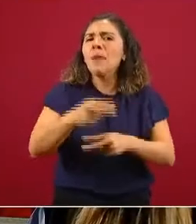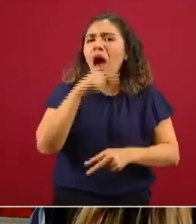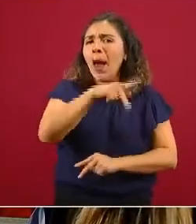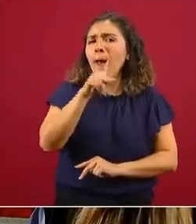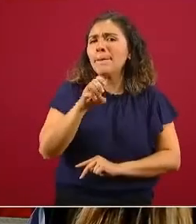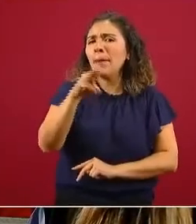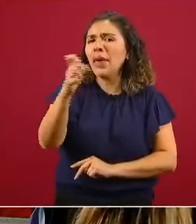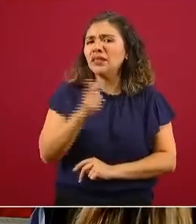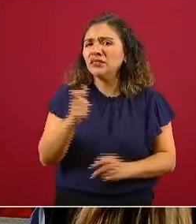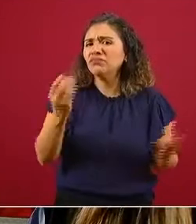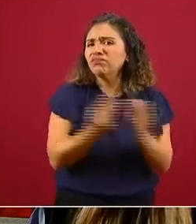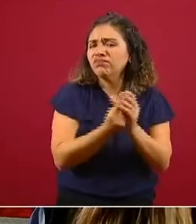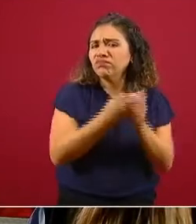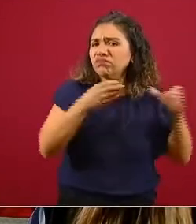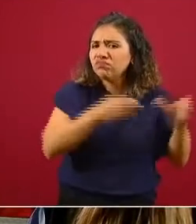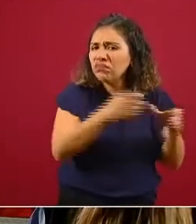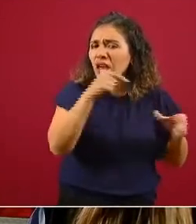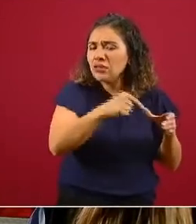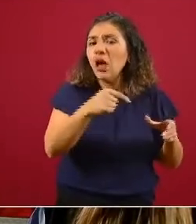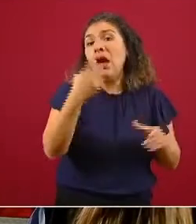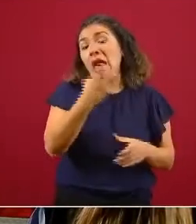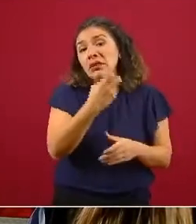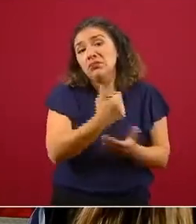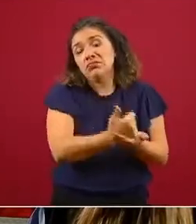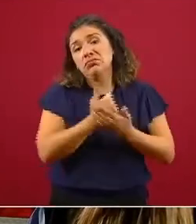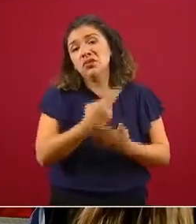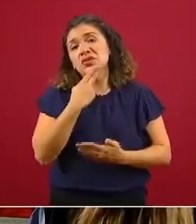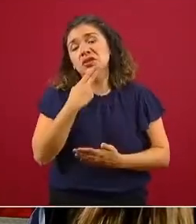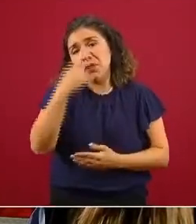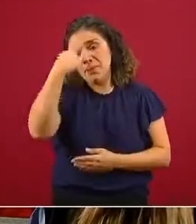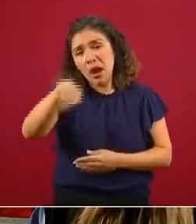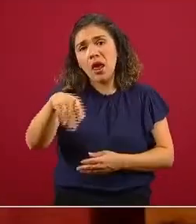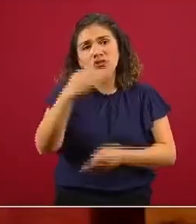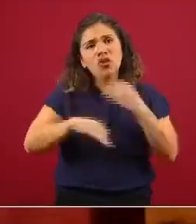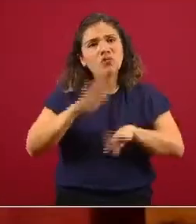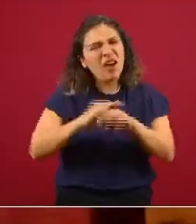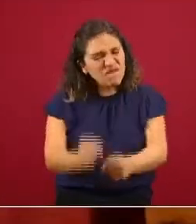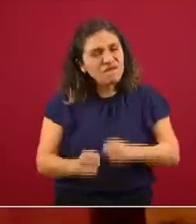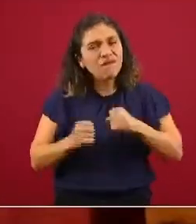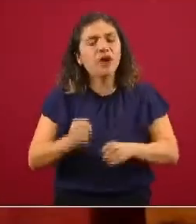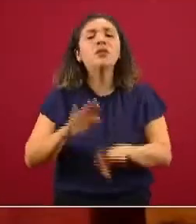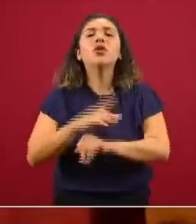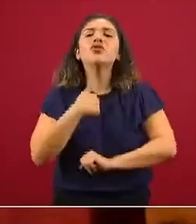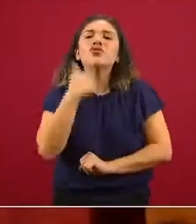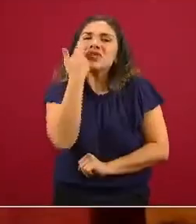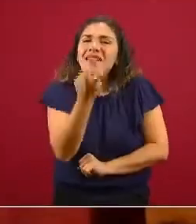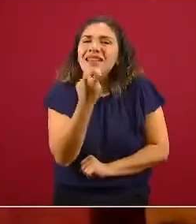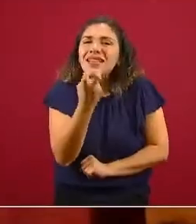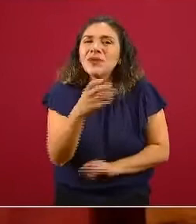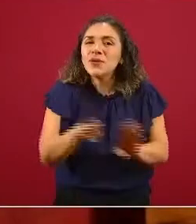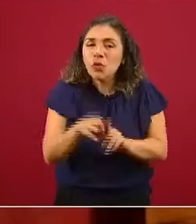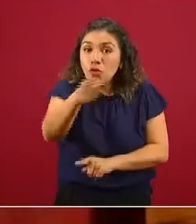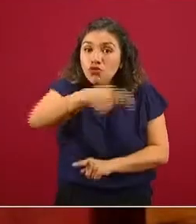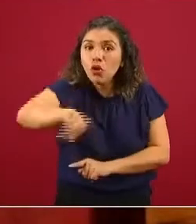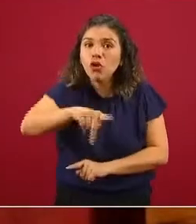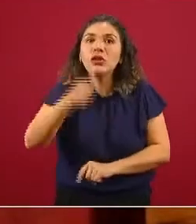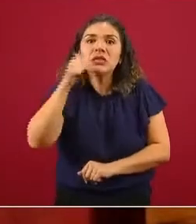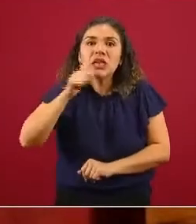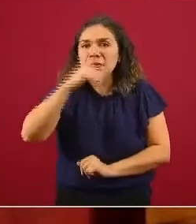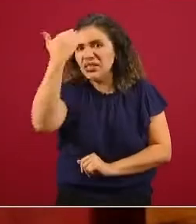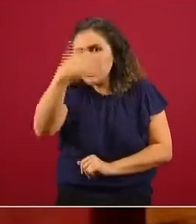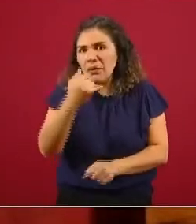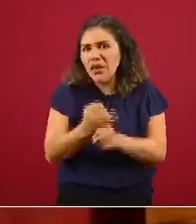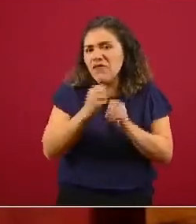en Petróleos Mexicanos, y eso nos ha dado mucha fuerza, porque queremos precisamente que ustedes estén